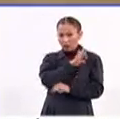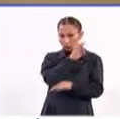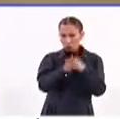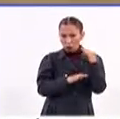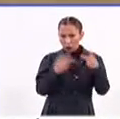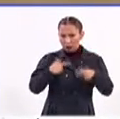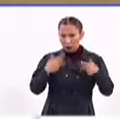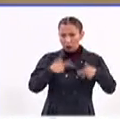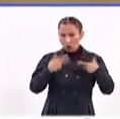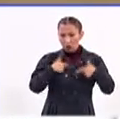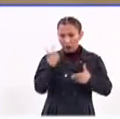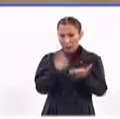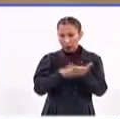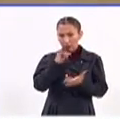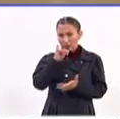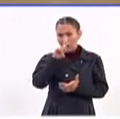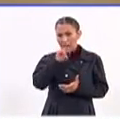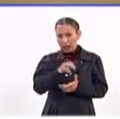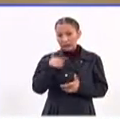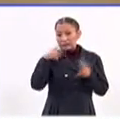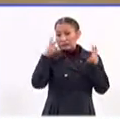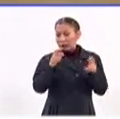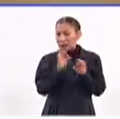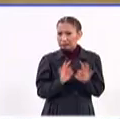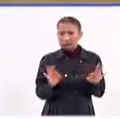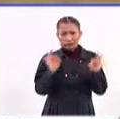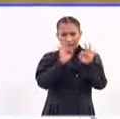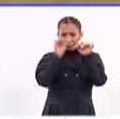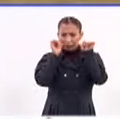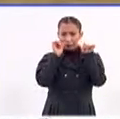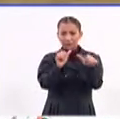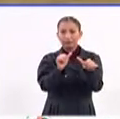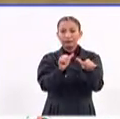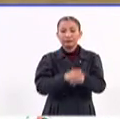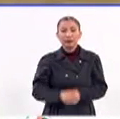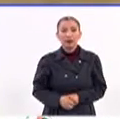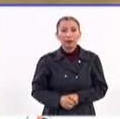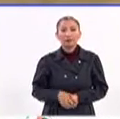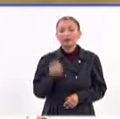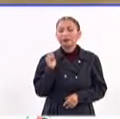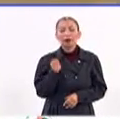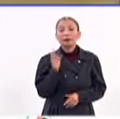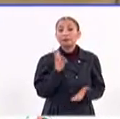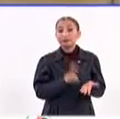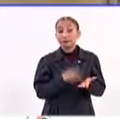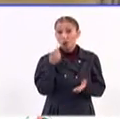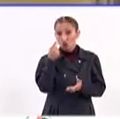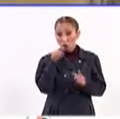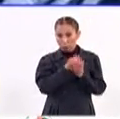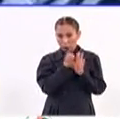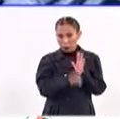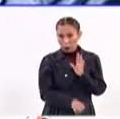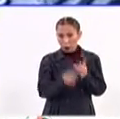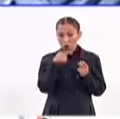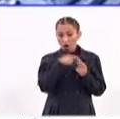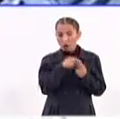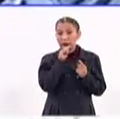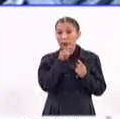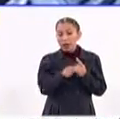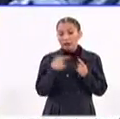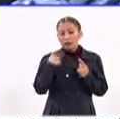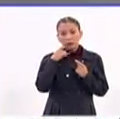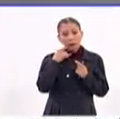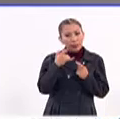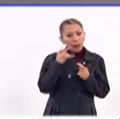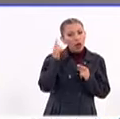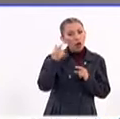a nuestra comunidad es un tema de la mayor prioridad. Implica, entre otros aspectos,